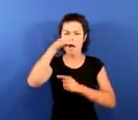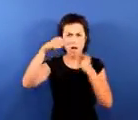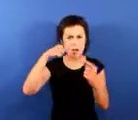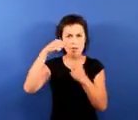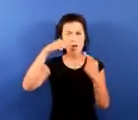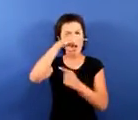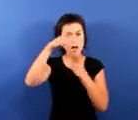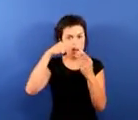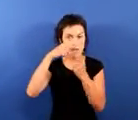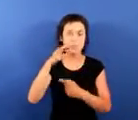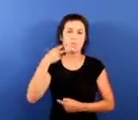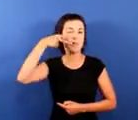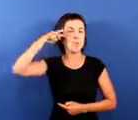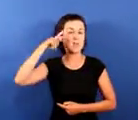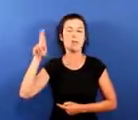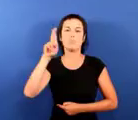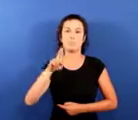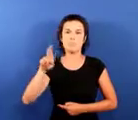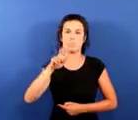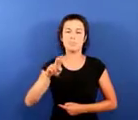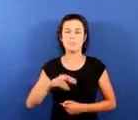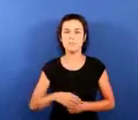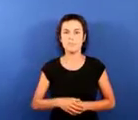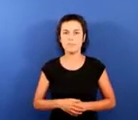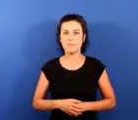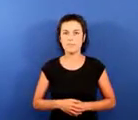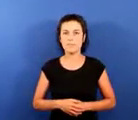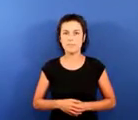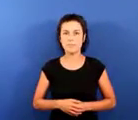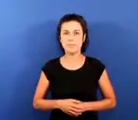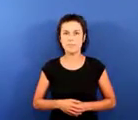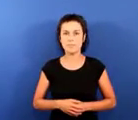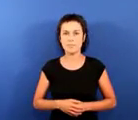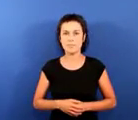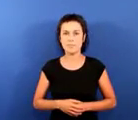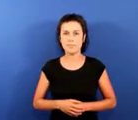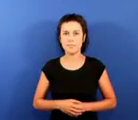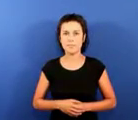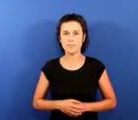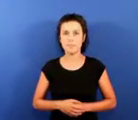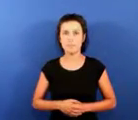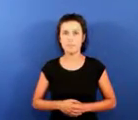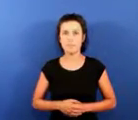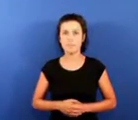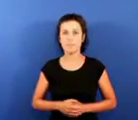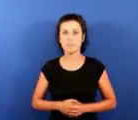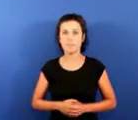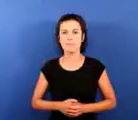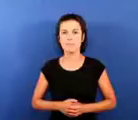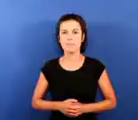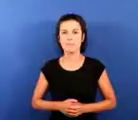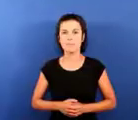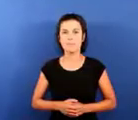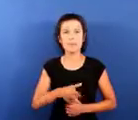esta mañana en el Palacio Foral. Un verano más, los menores de entre 6 y 17 años, procedentes de Ucrania, repiten la experiencia